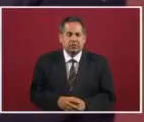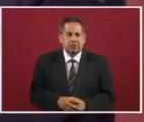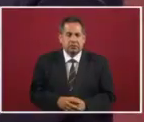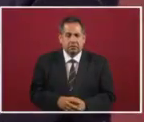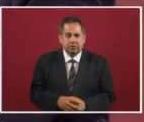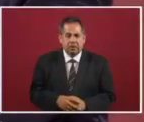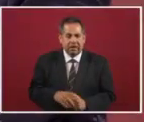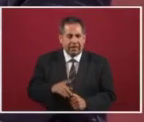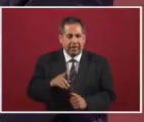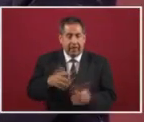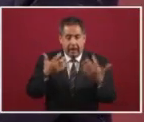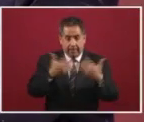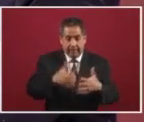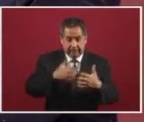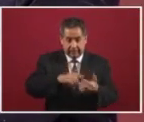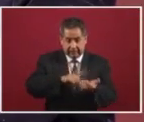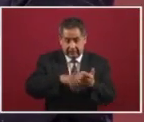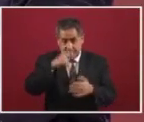de las mexicanas,